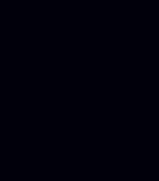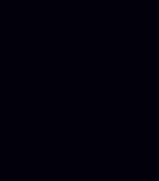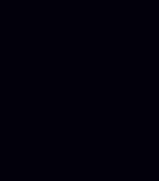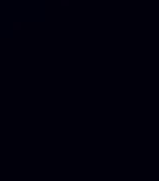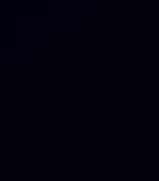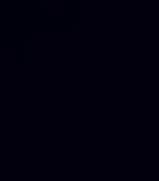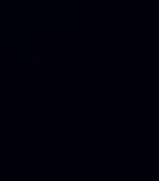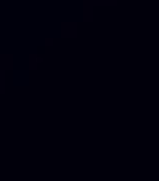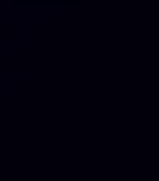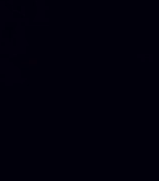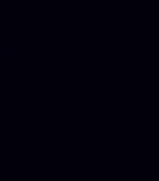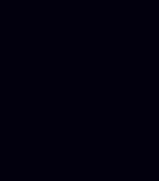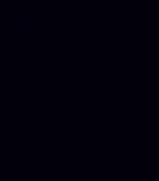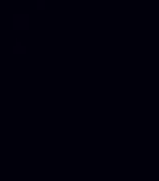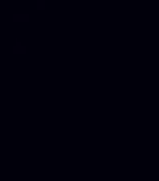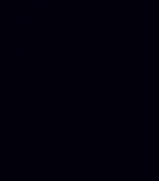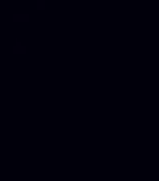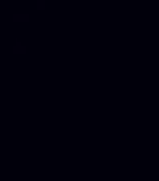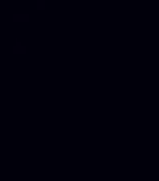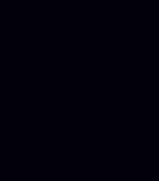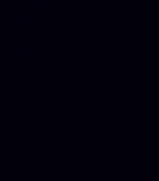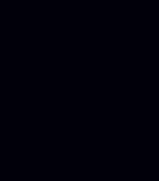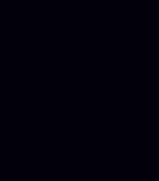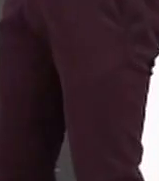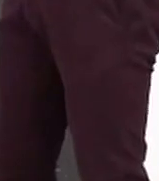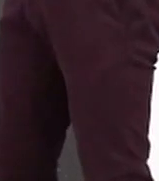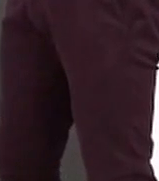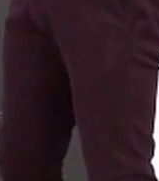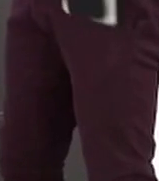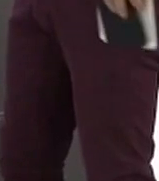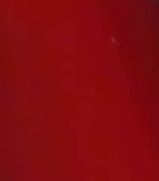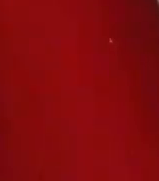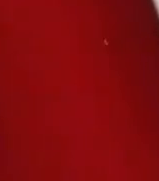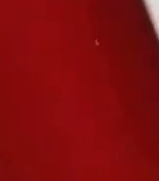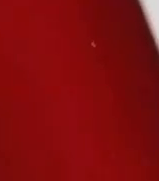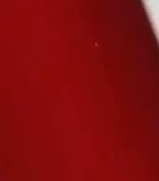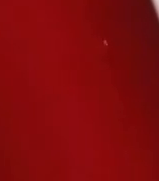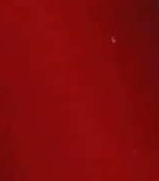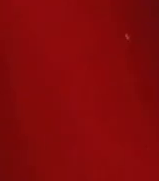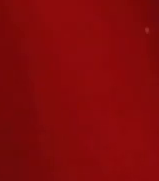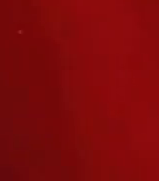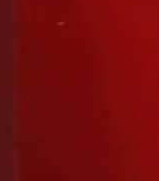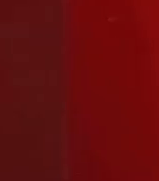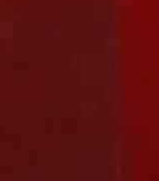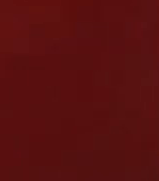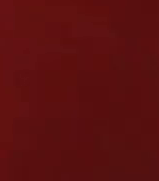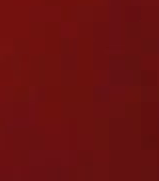solo por 13 Costa Rica Televisión. ¡Yes!